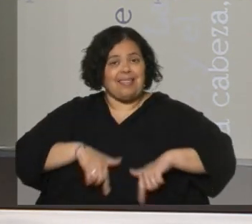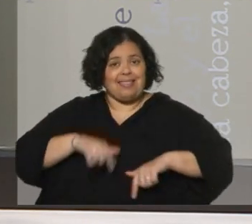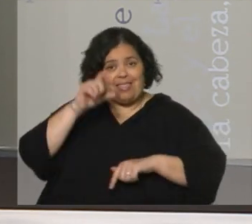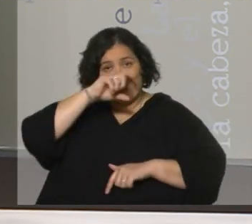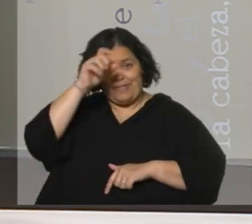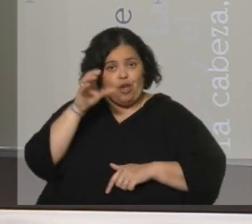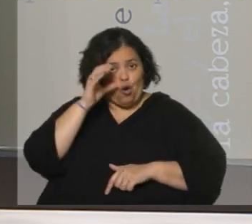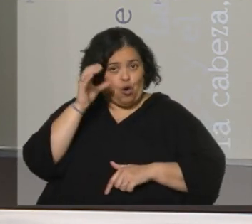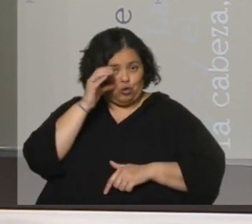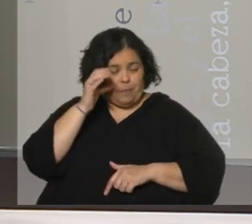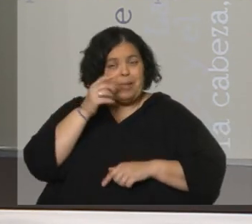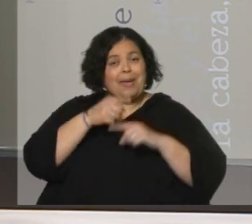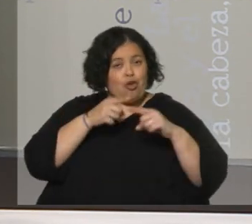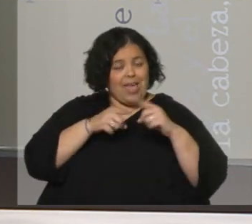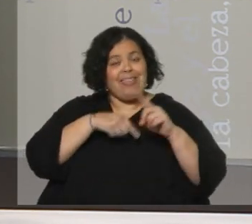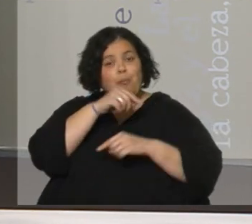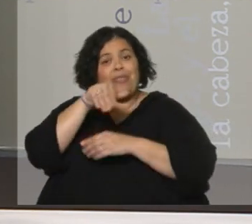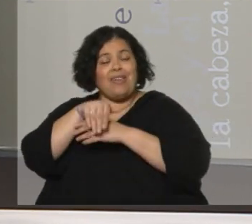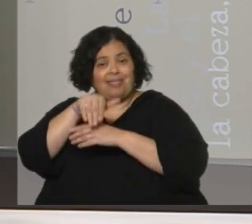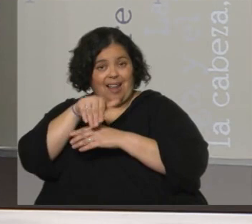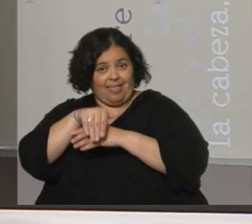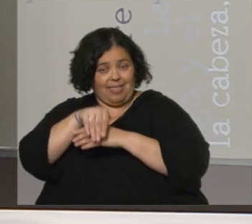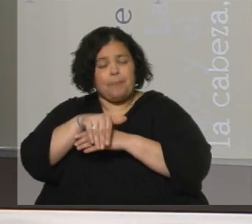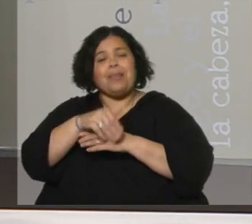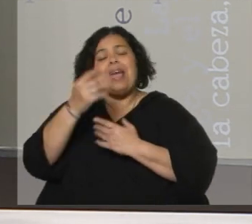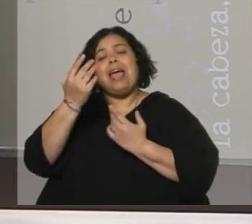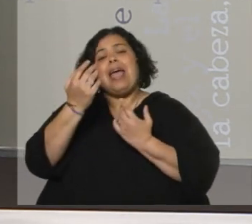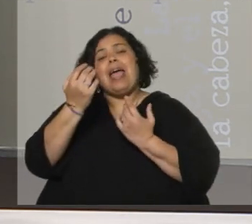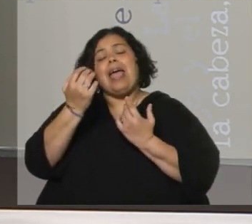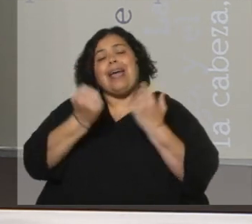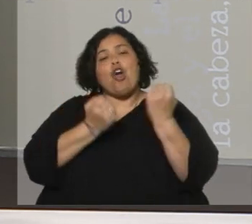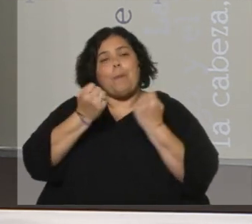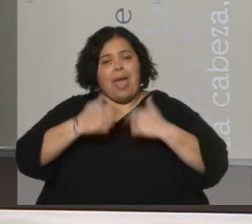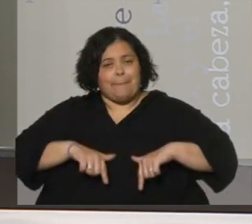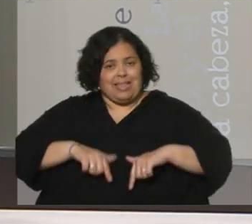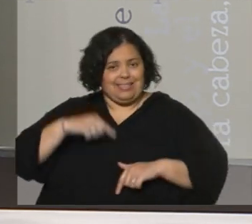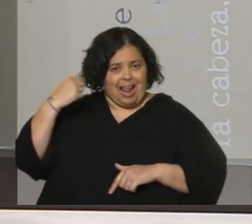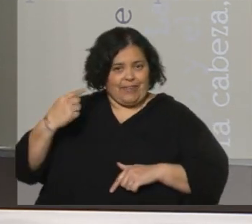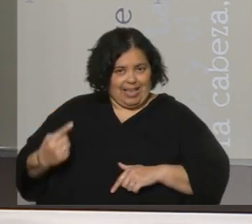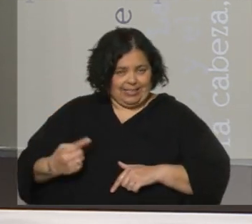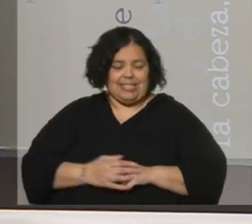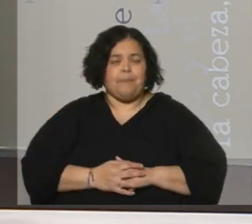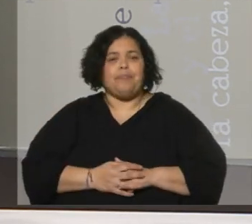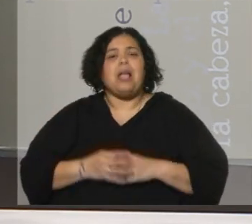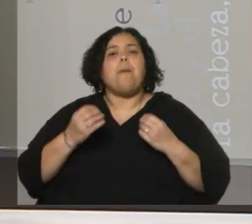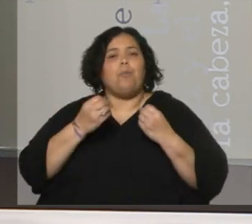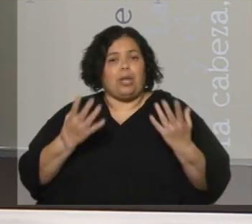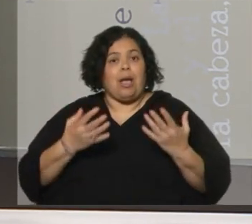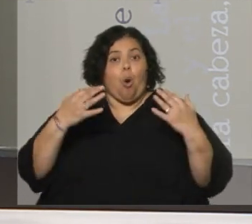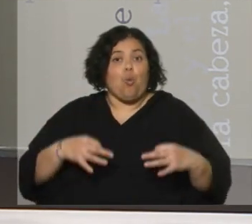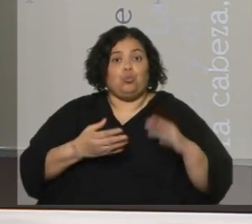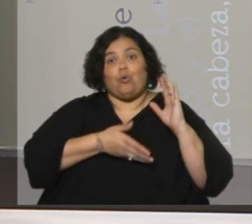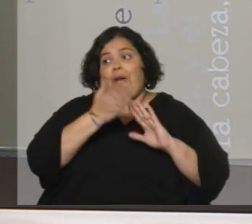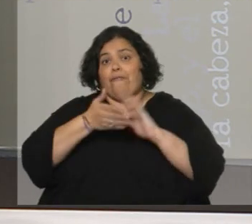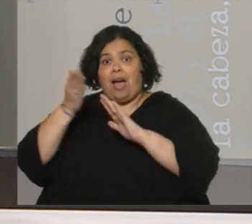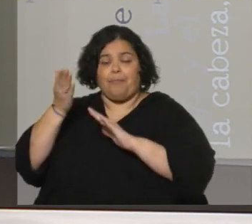mediodía y a la ministra a susena arbeleche de economía a media tarde se dio esta concentración porque van a estar de viajes tanto en la